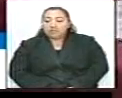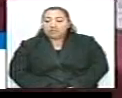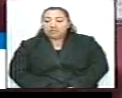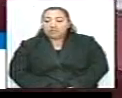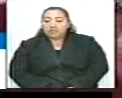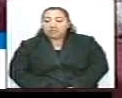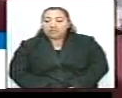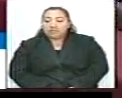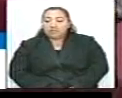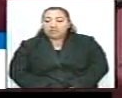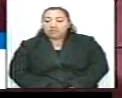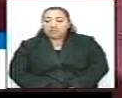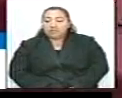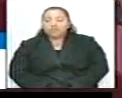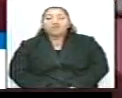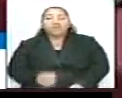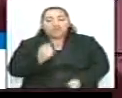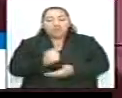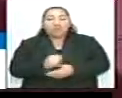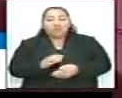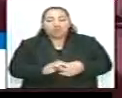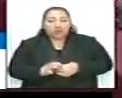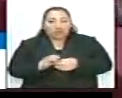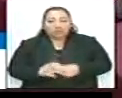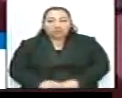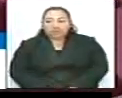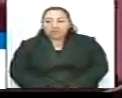Quienes estén de acuerdo, entonces se aprueba también por unanimidad.